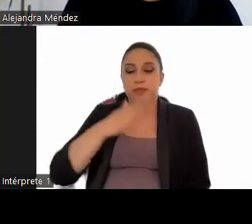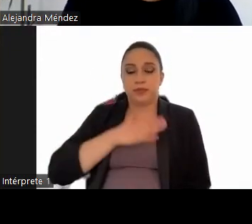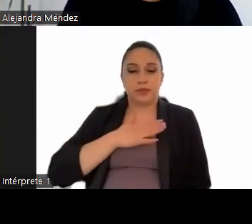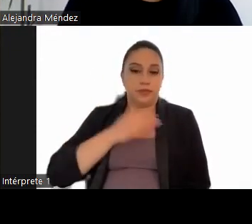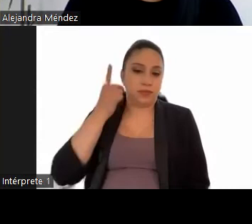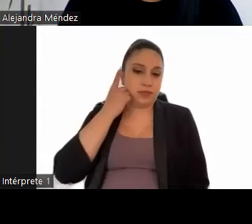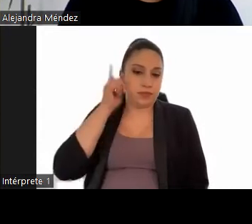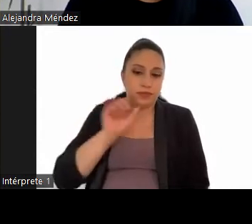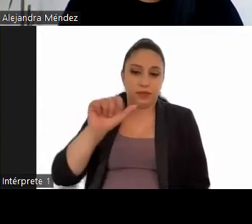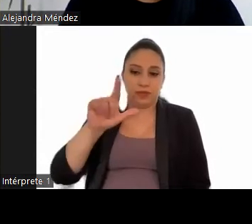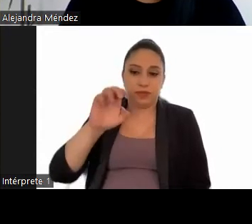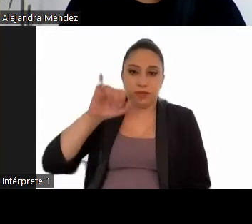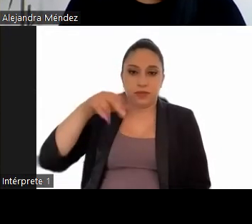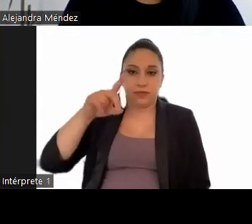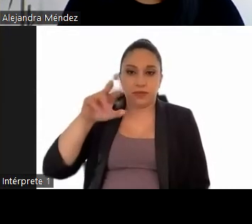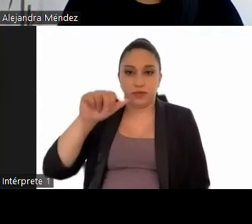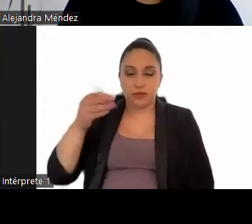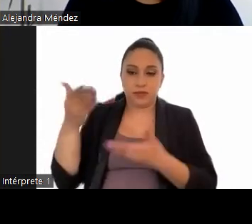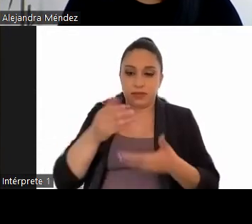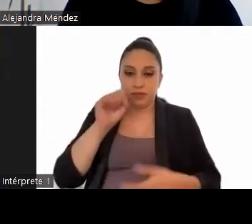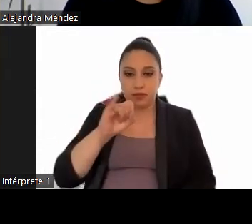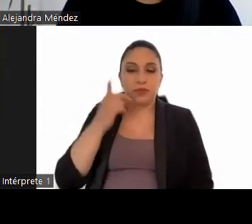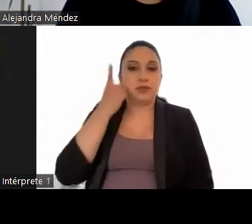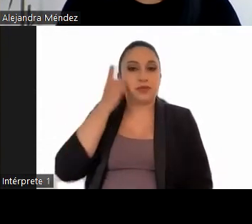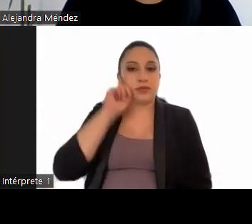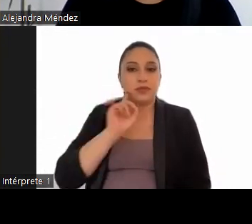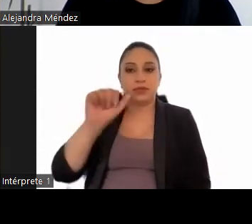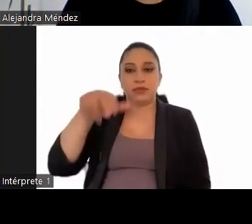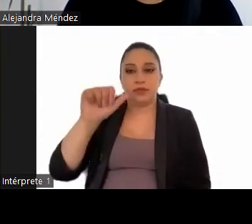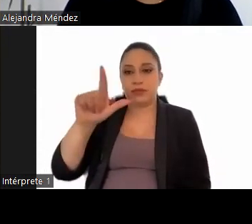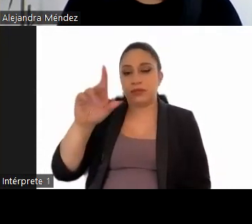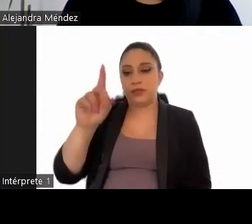Vicuña, presente. Diputada Ana Francis López Baigén Patiño.